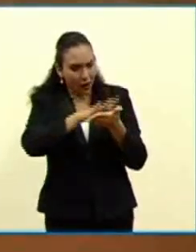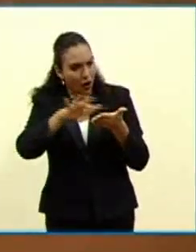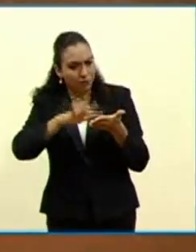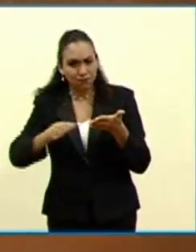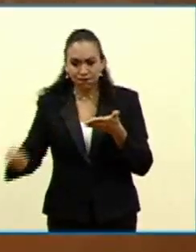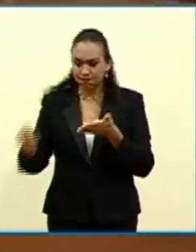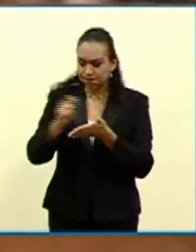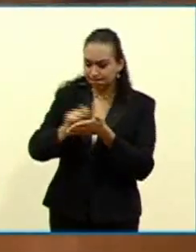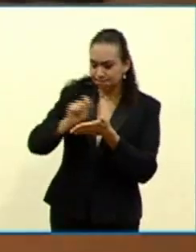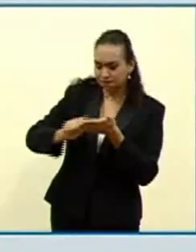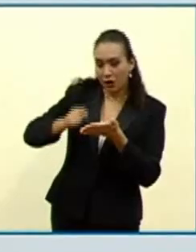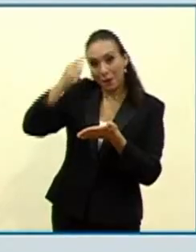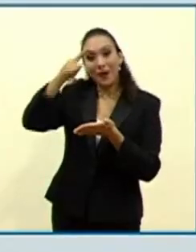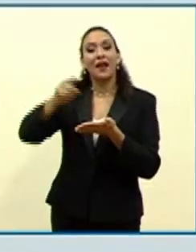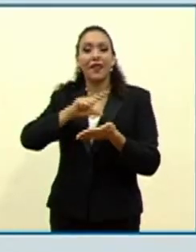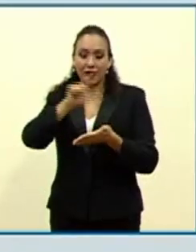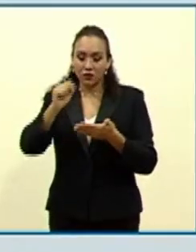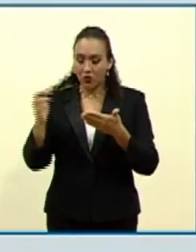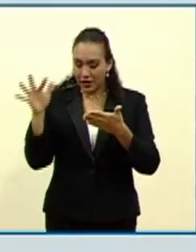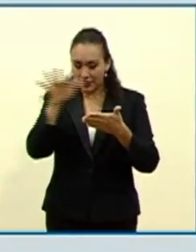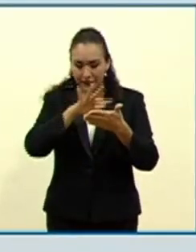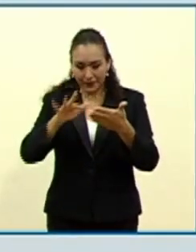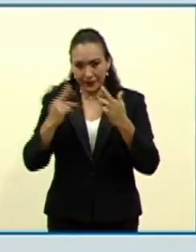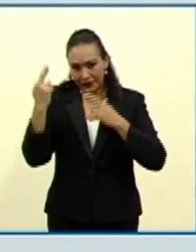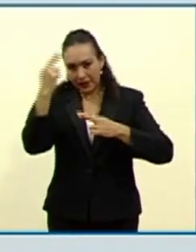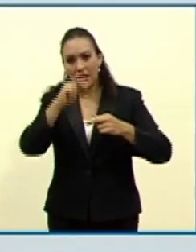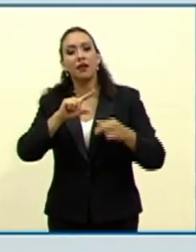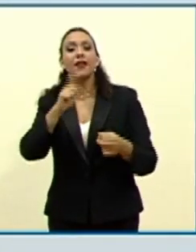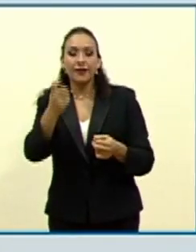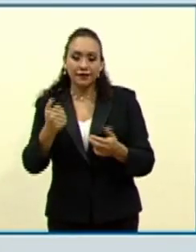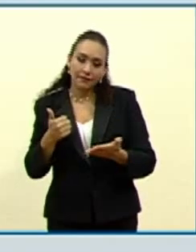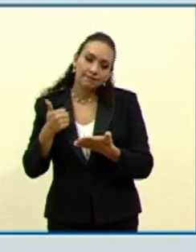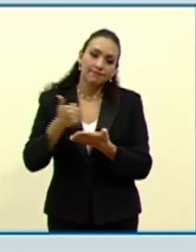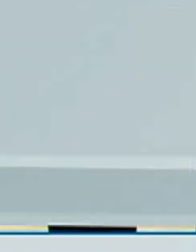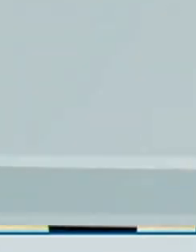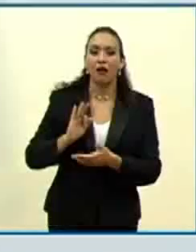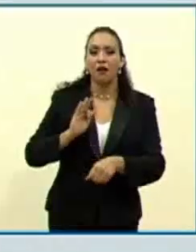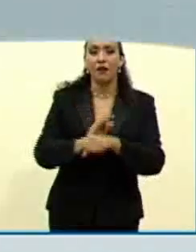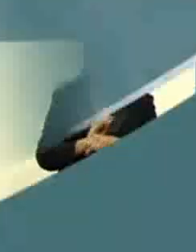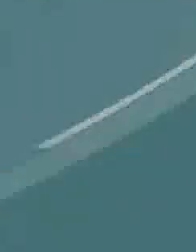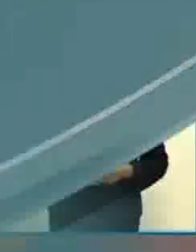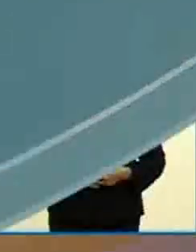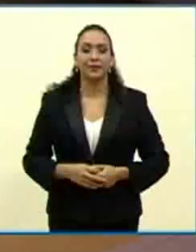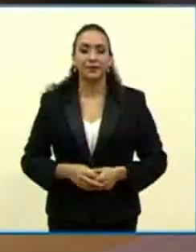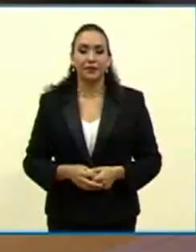servidores públicos del Poder Judicial de la Federación.